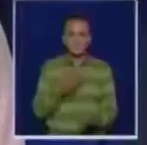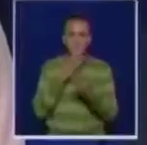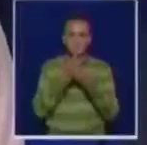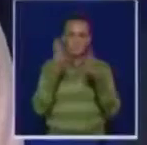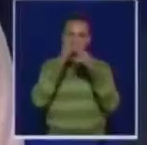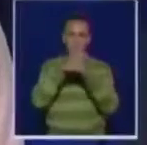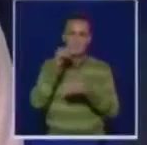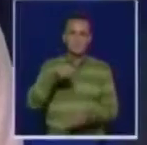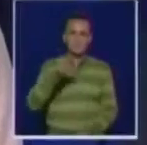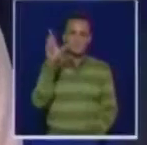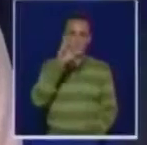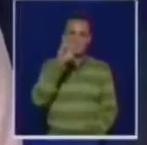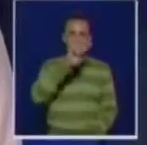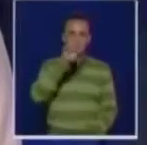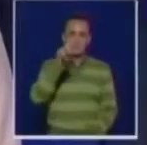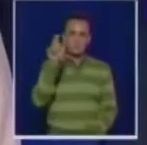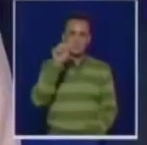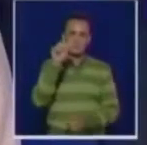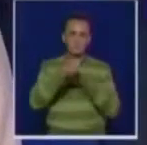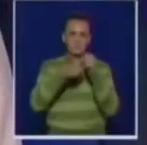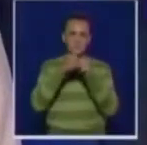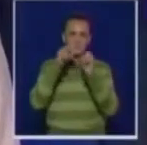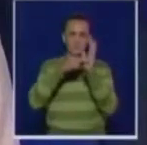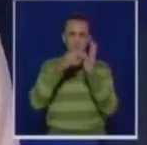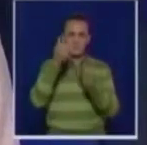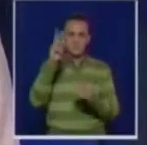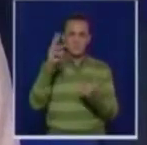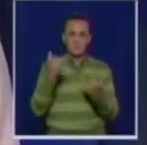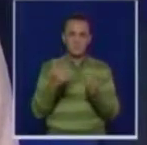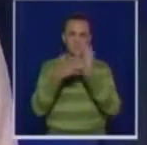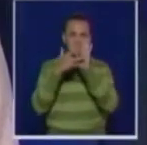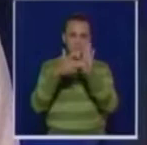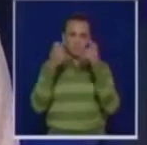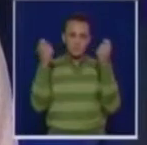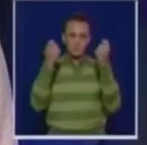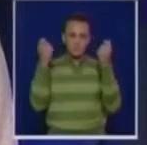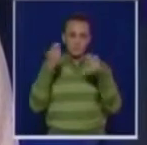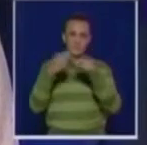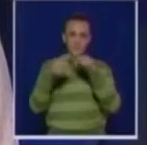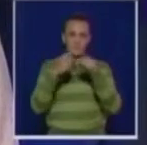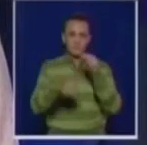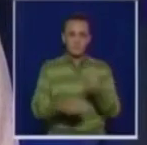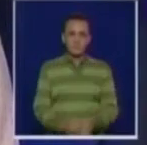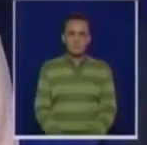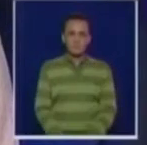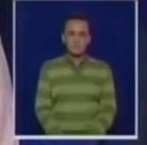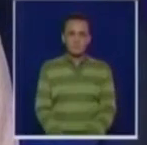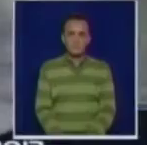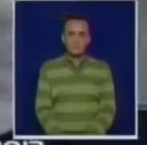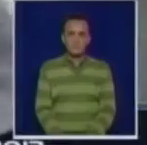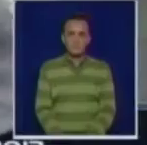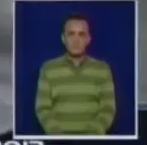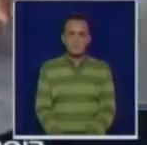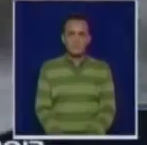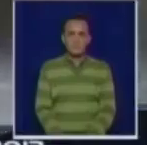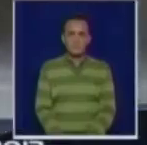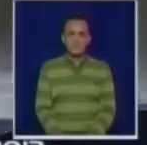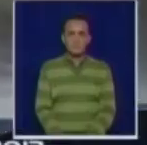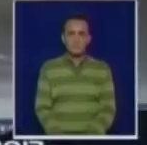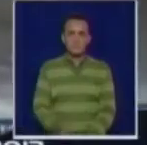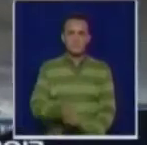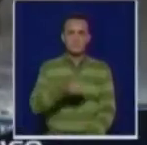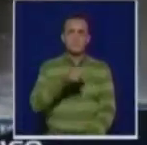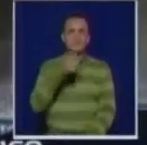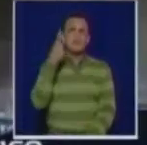Buenas noches, hoy es lunes 26 de agosto de 2013. A continuación les presentamos los titulares de las noticias de hoy. Tres de los 13 heridos